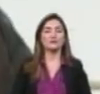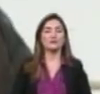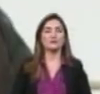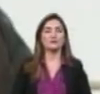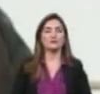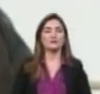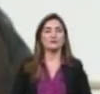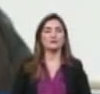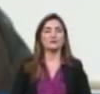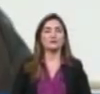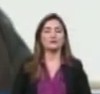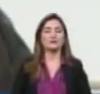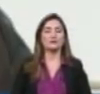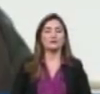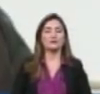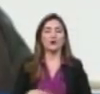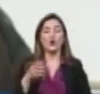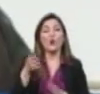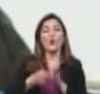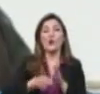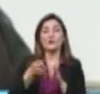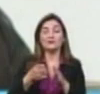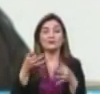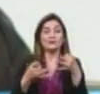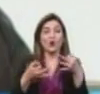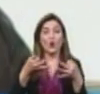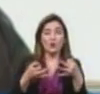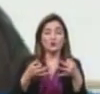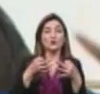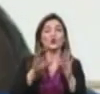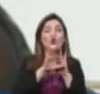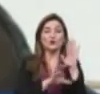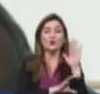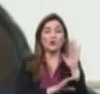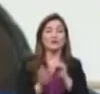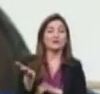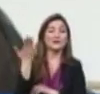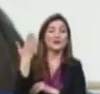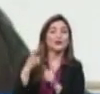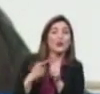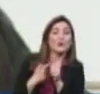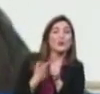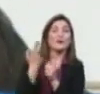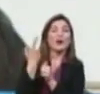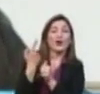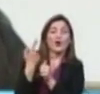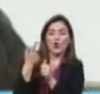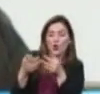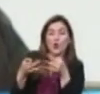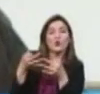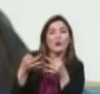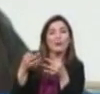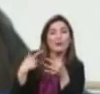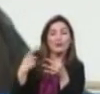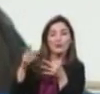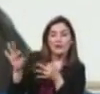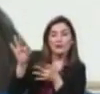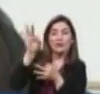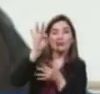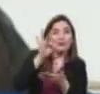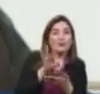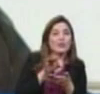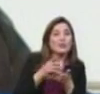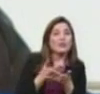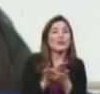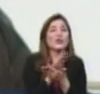Los jueces de la Corte Constitucional fueron designados en la primera Corte y en la primera renovación